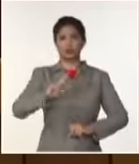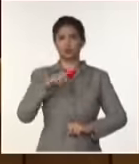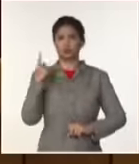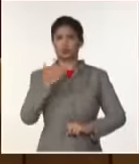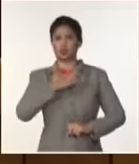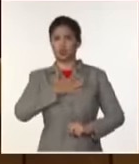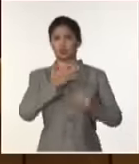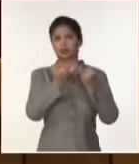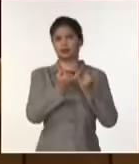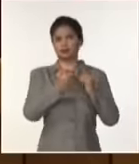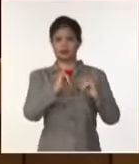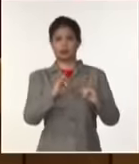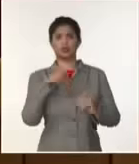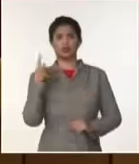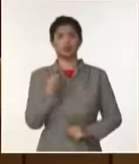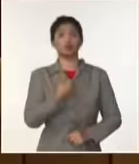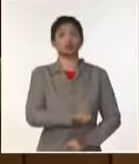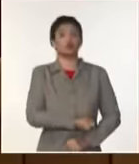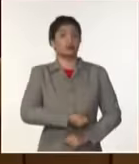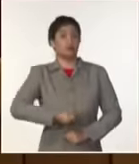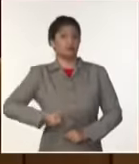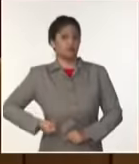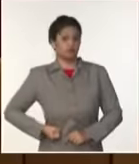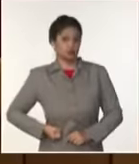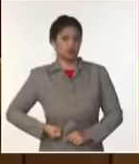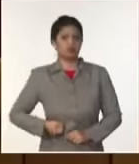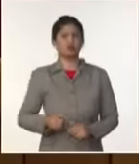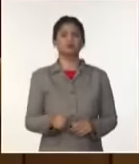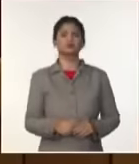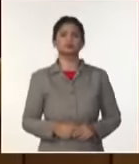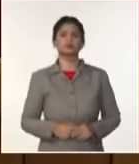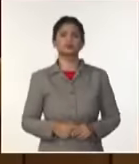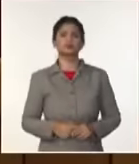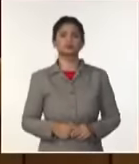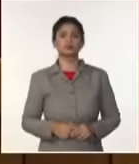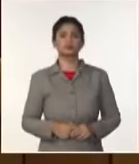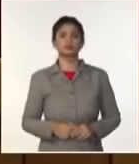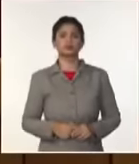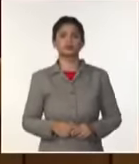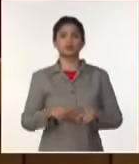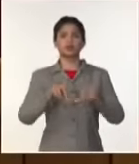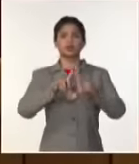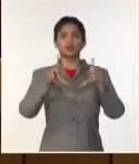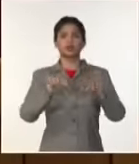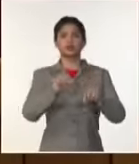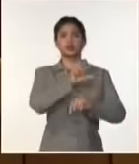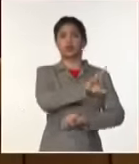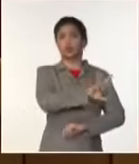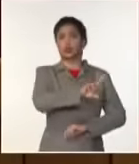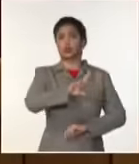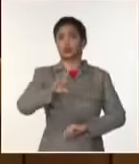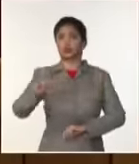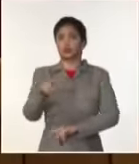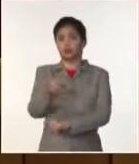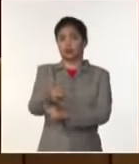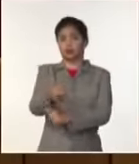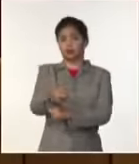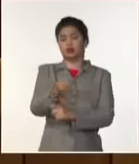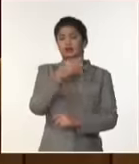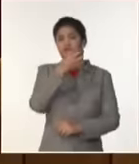nuestros propios esfuerzos, según el concepto de revolución que nos legó el comandante en jefe Fidel Castro